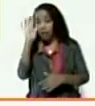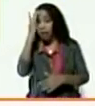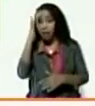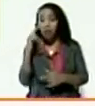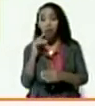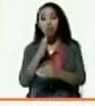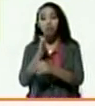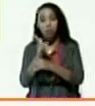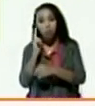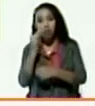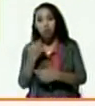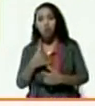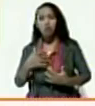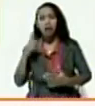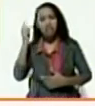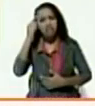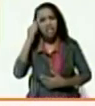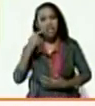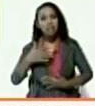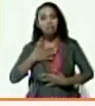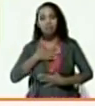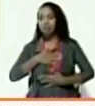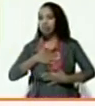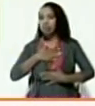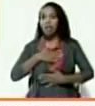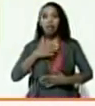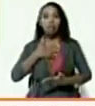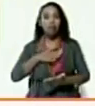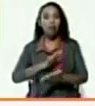pasado una fecha extraordinaria.